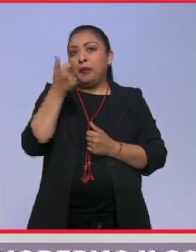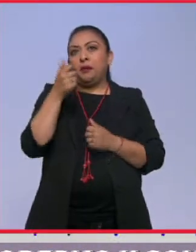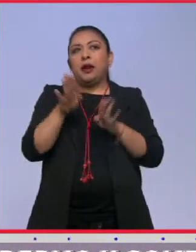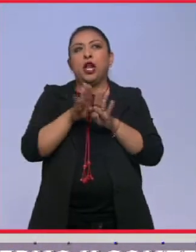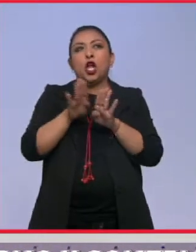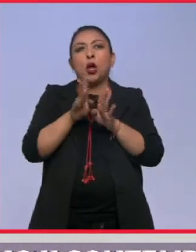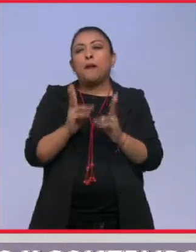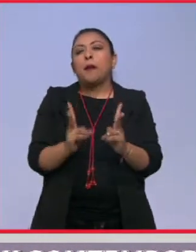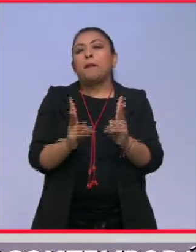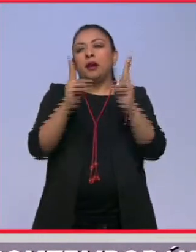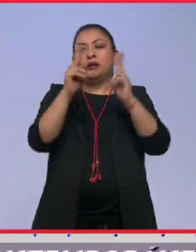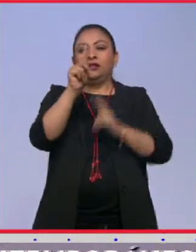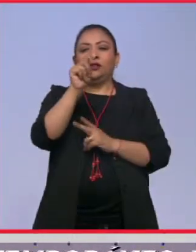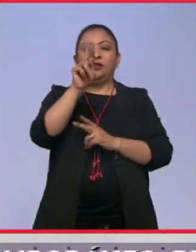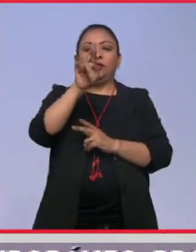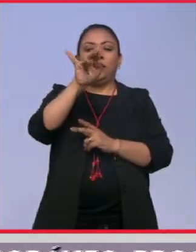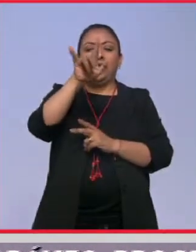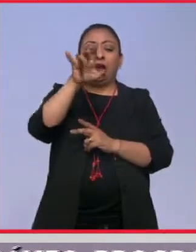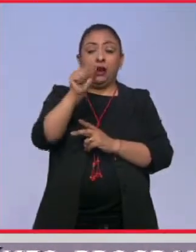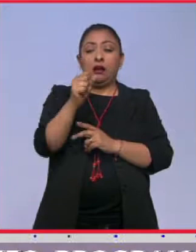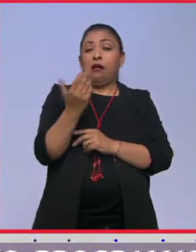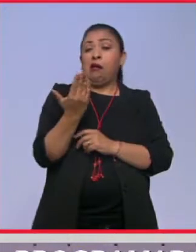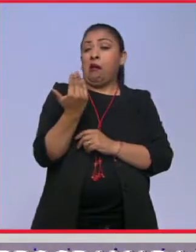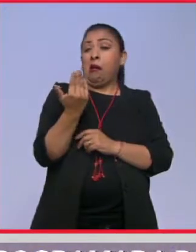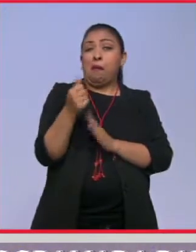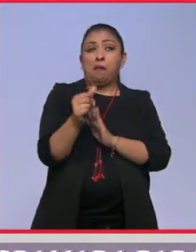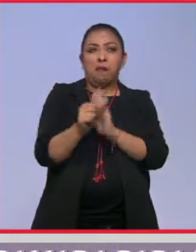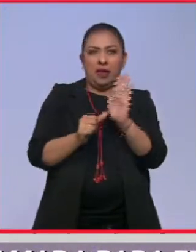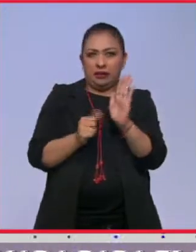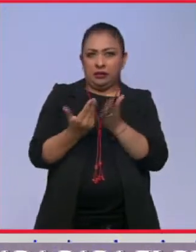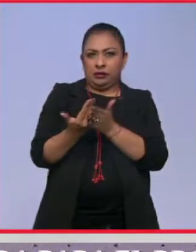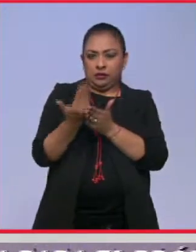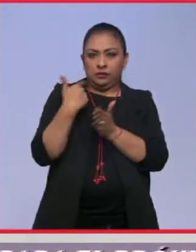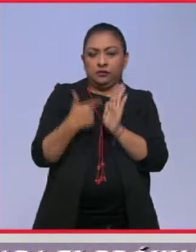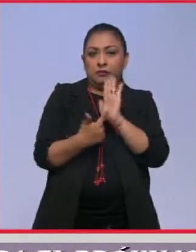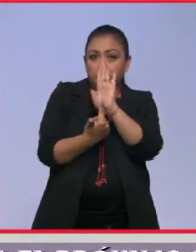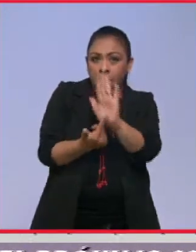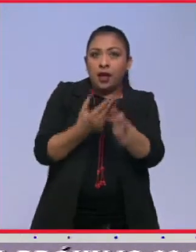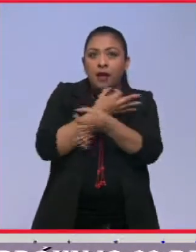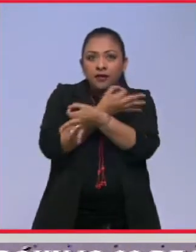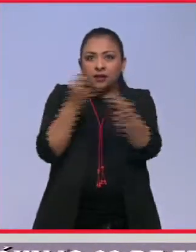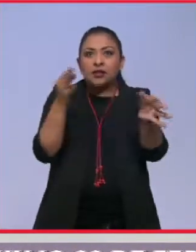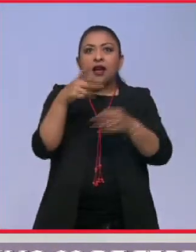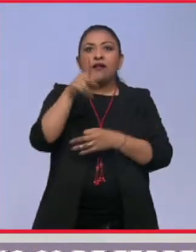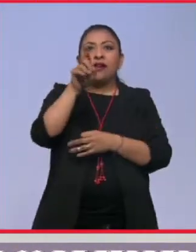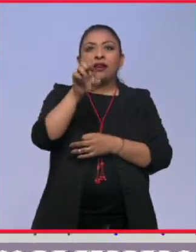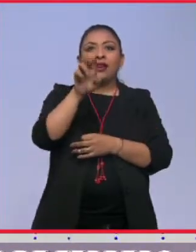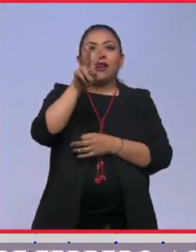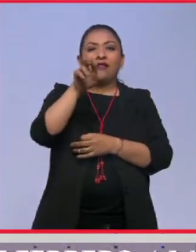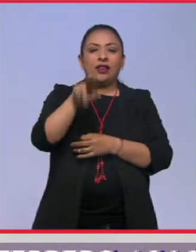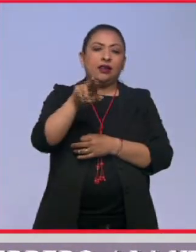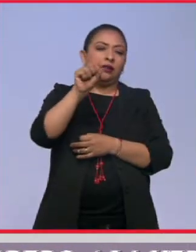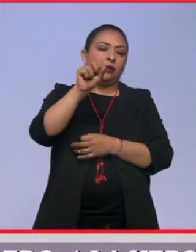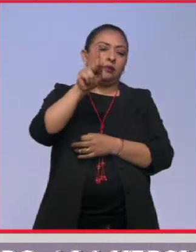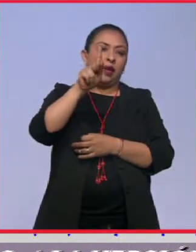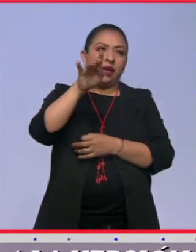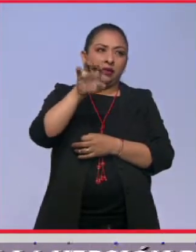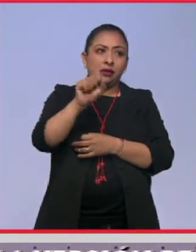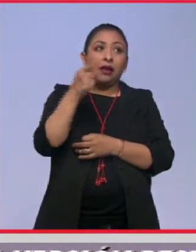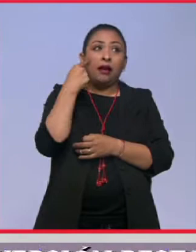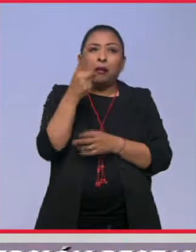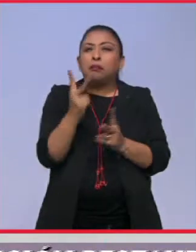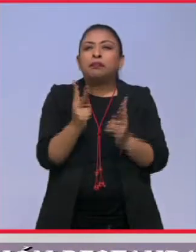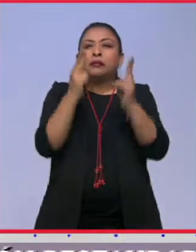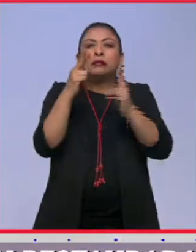¿no? El tráiler de hace un par de meses atrás, donde se anunciaba Kevin Spacey. Ahí lo vemos brevemente a